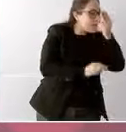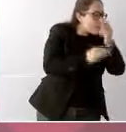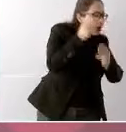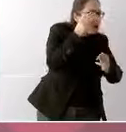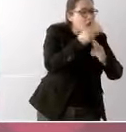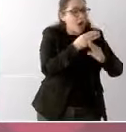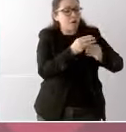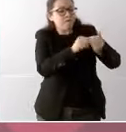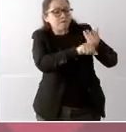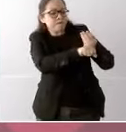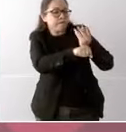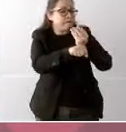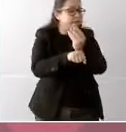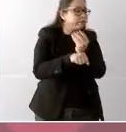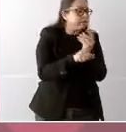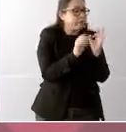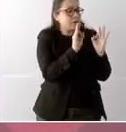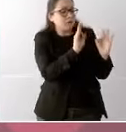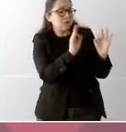para